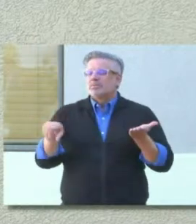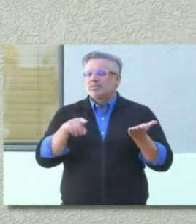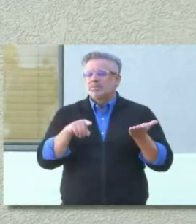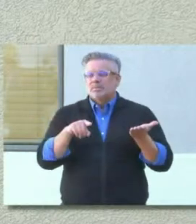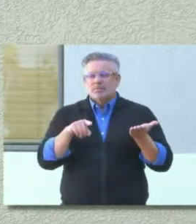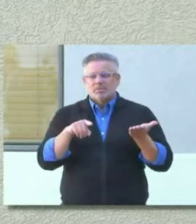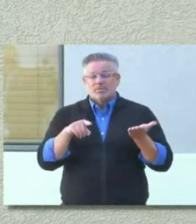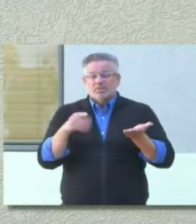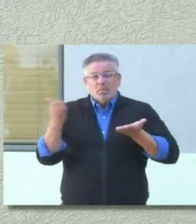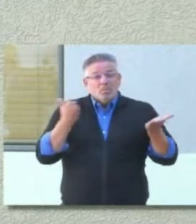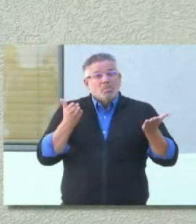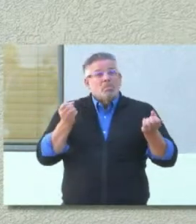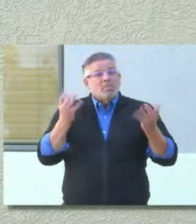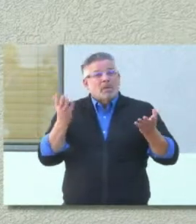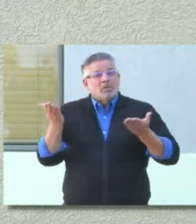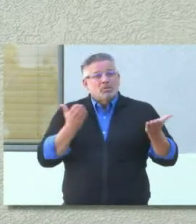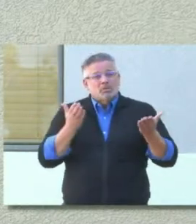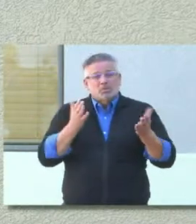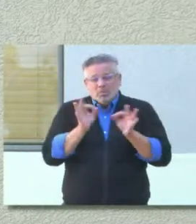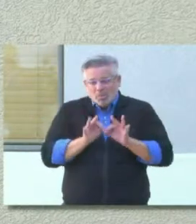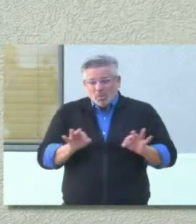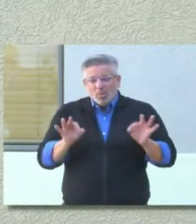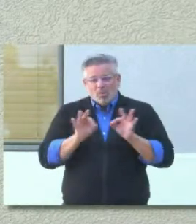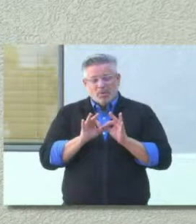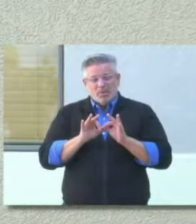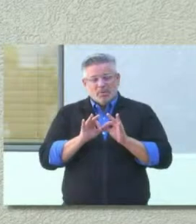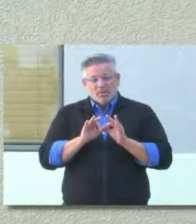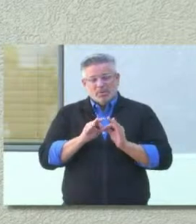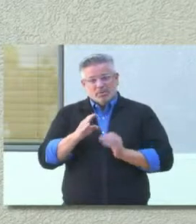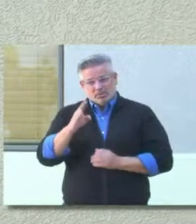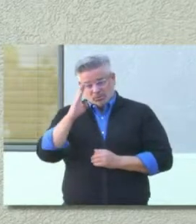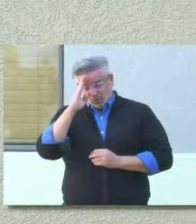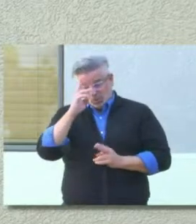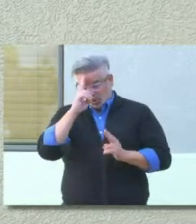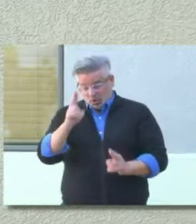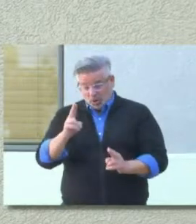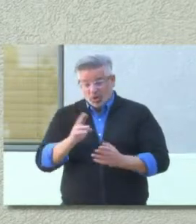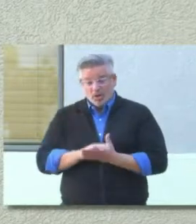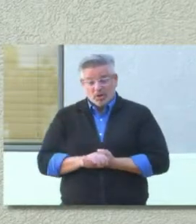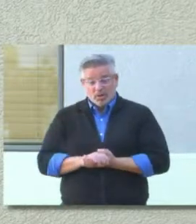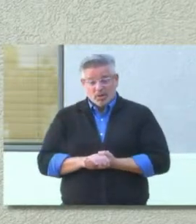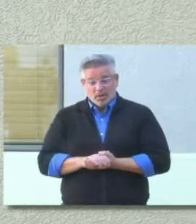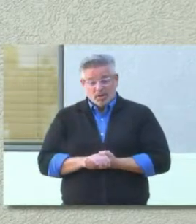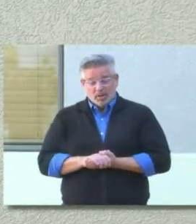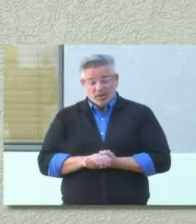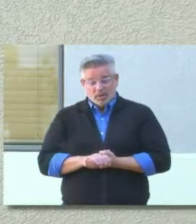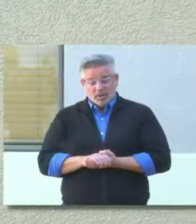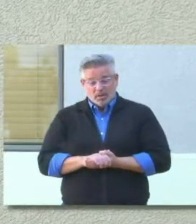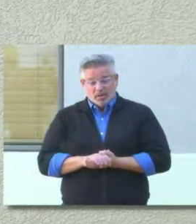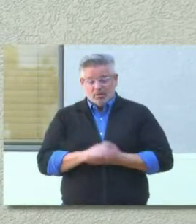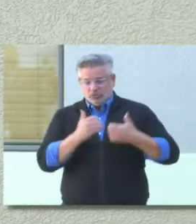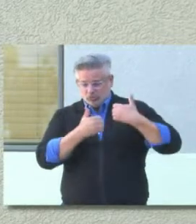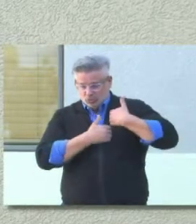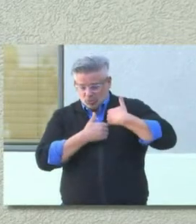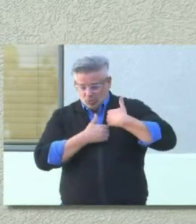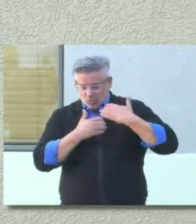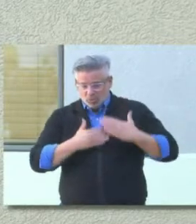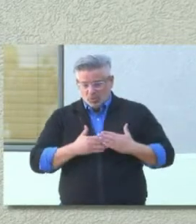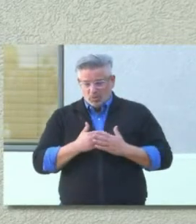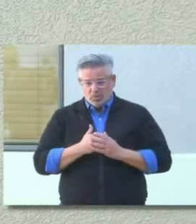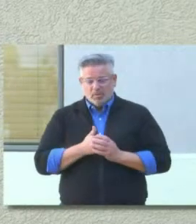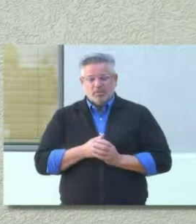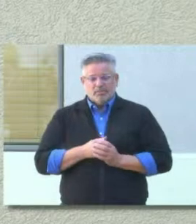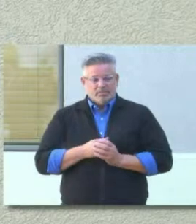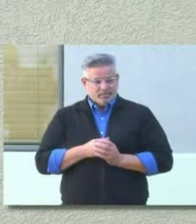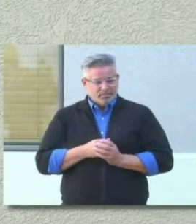muchos servicios, mucho cuidado de salud para los soldados que lo